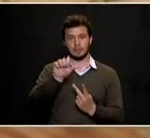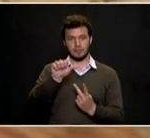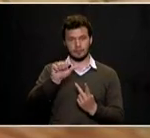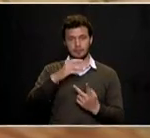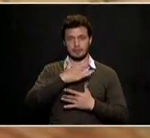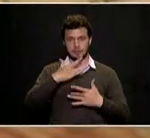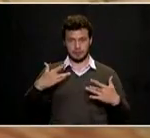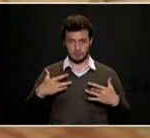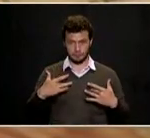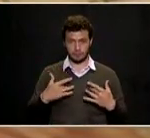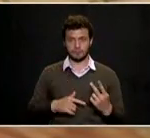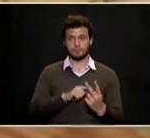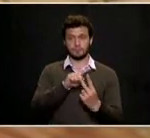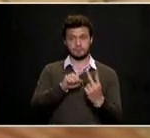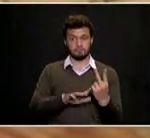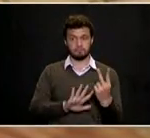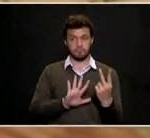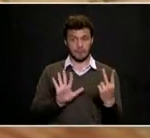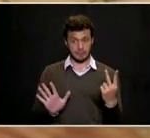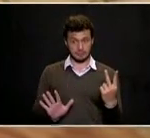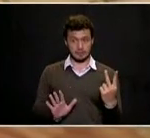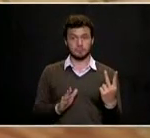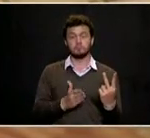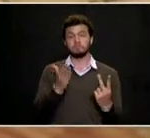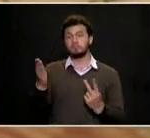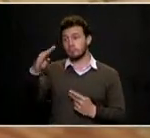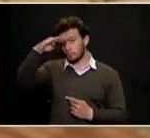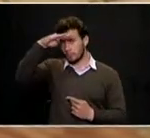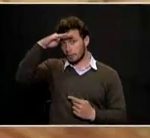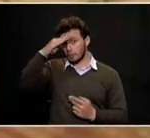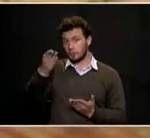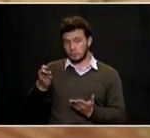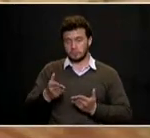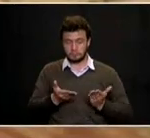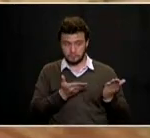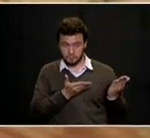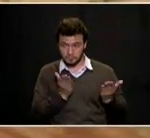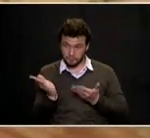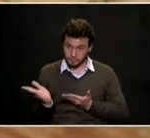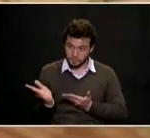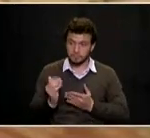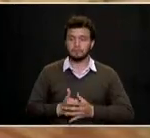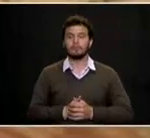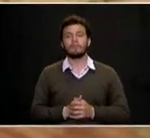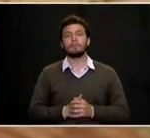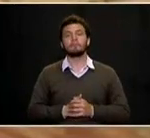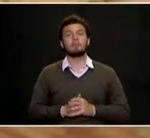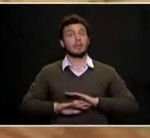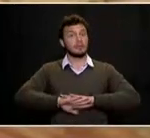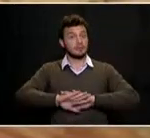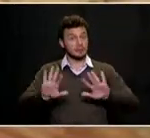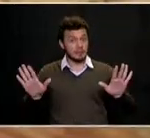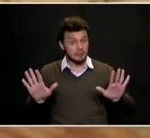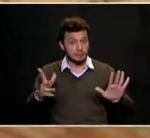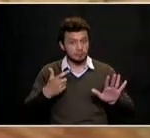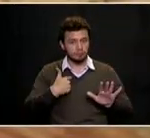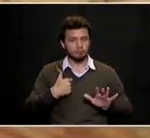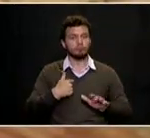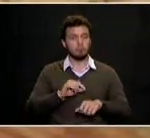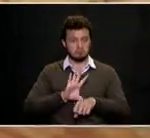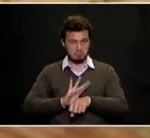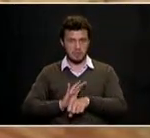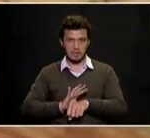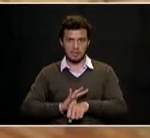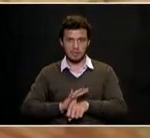como médico y activista social dedicado parte de mi vida a defender el derecho a la salud y a defender la idea de que hay que acabar